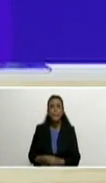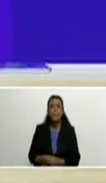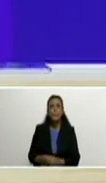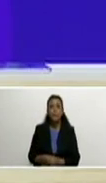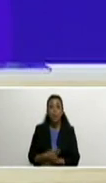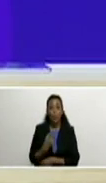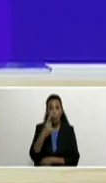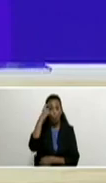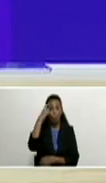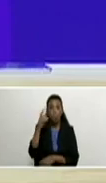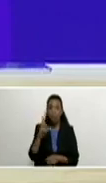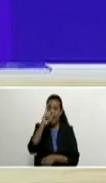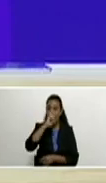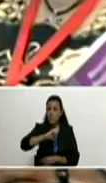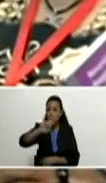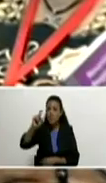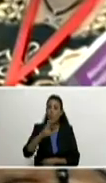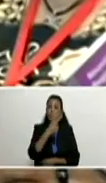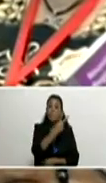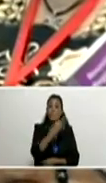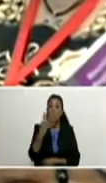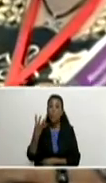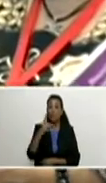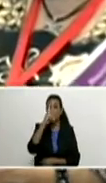hoy se cumplen 24 años